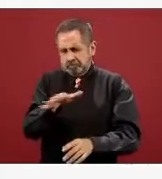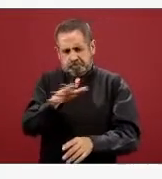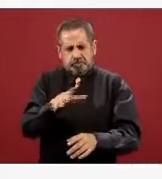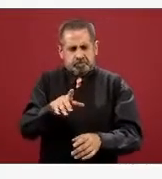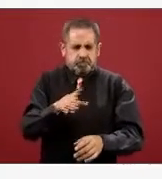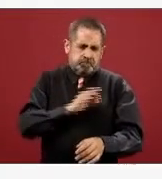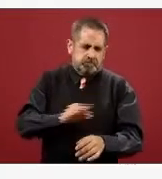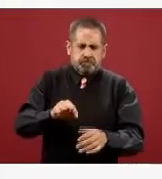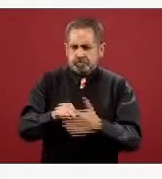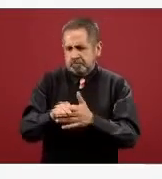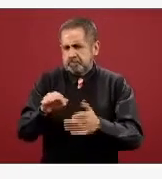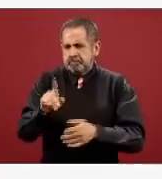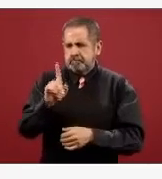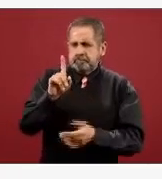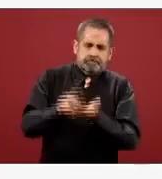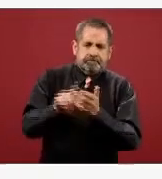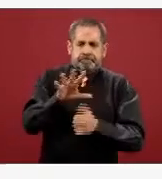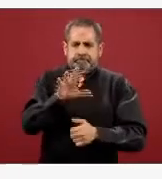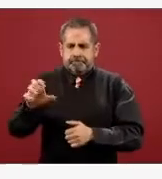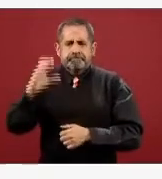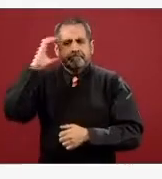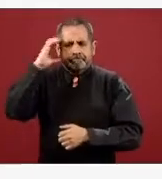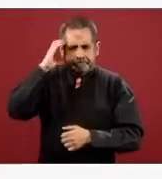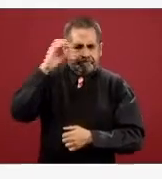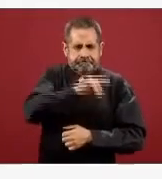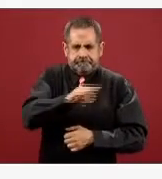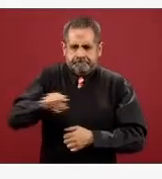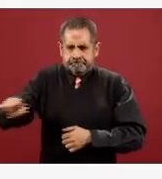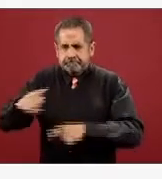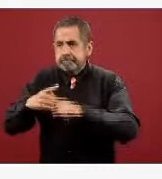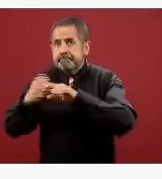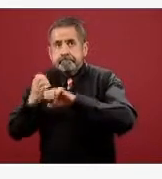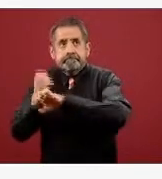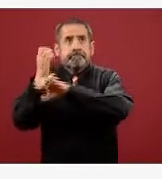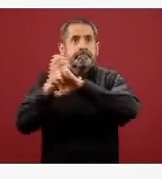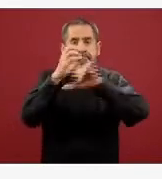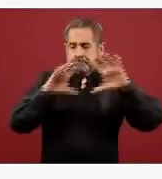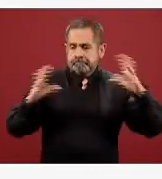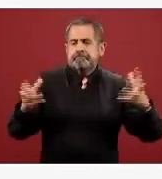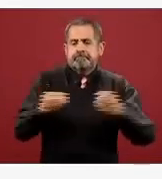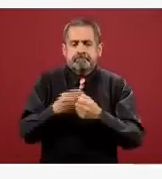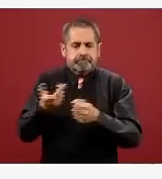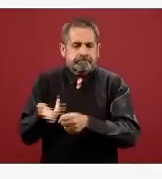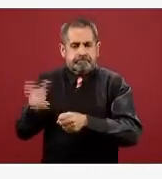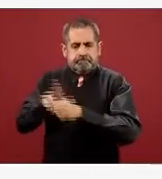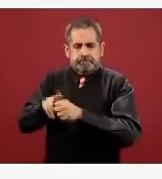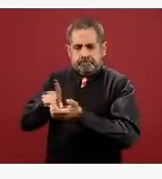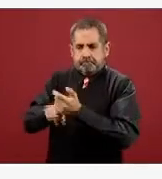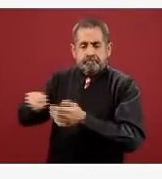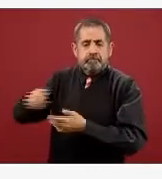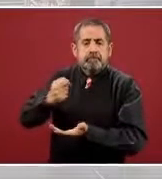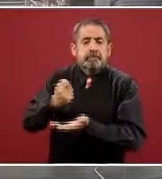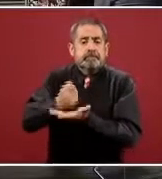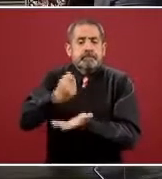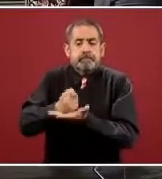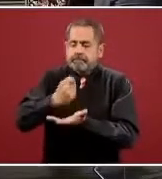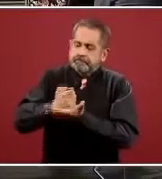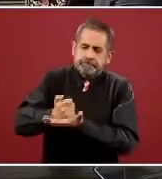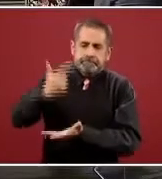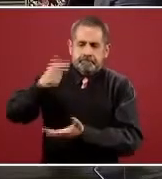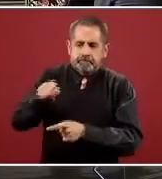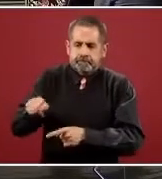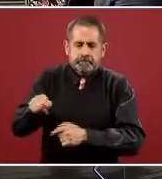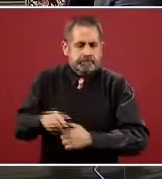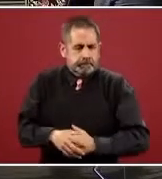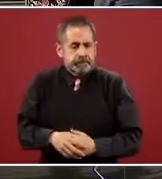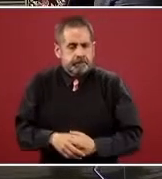menos 1,500 camas que tenemos en los servicios estatales de salud en unidades de terapia intensiva. También, como